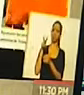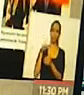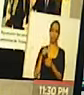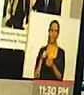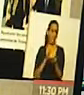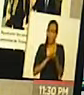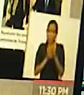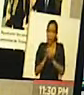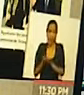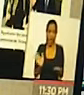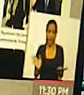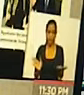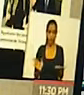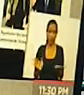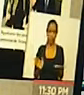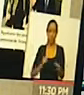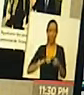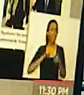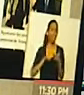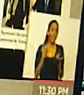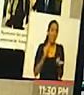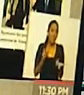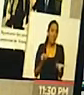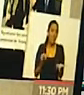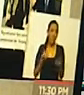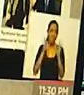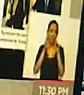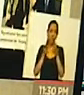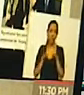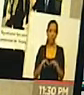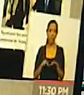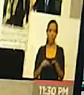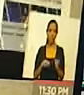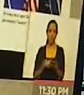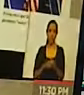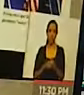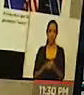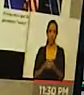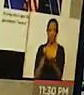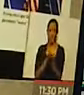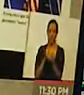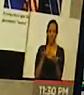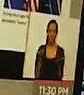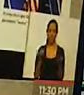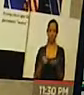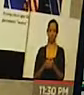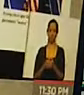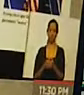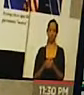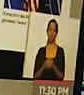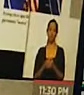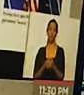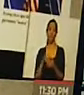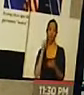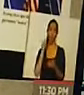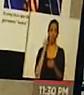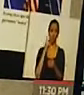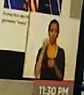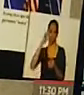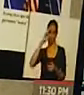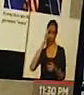lo que publica. Entonces, ¿qué dice la nota? Porque bueno, esa es la evidencia de todo esto. Los intransigentes socialistas